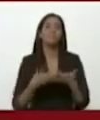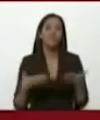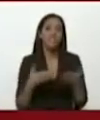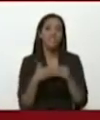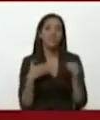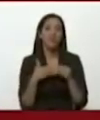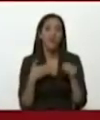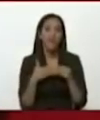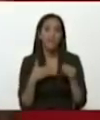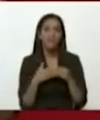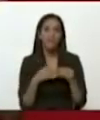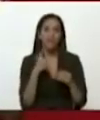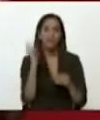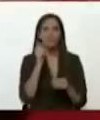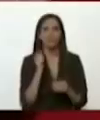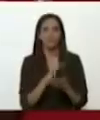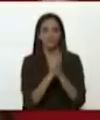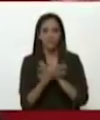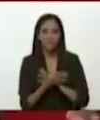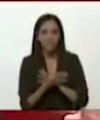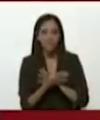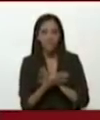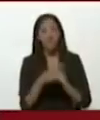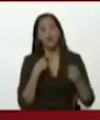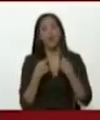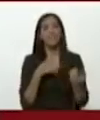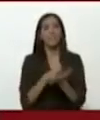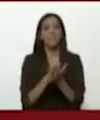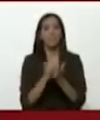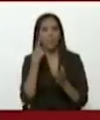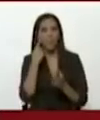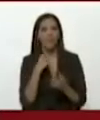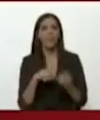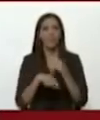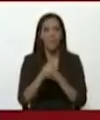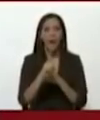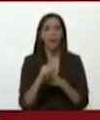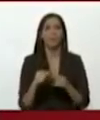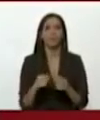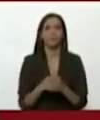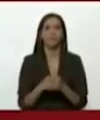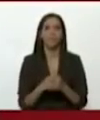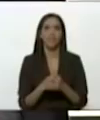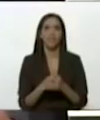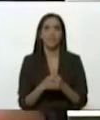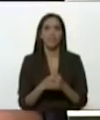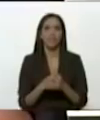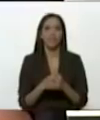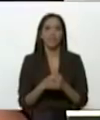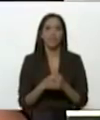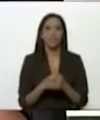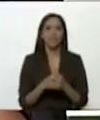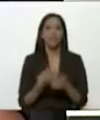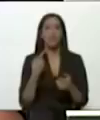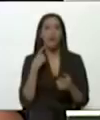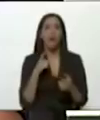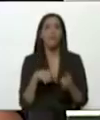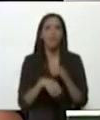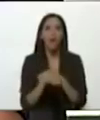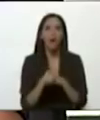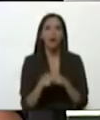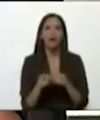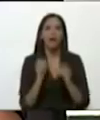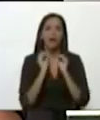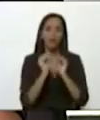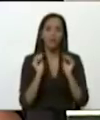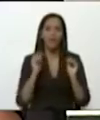$2,000,000... En un mes. En un mes. Cosas están pasando, pero miren, vamos ahorita vamos a entrar y vamos a colocar